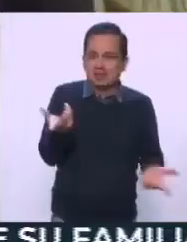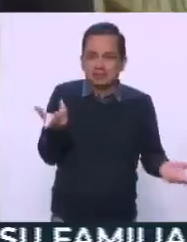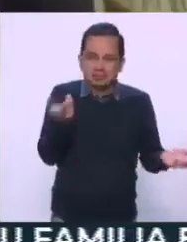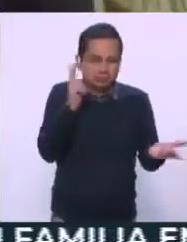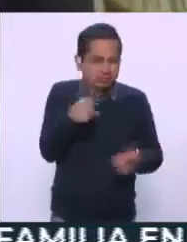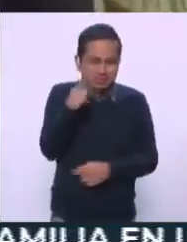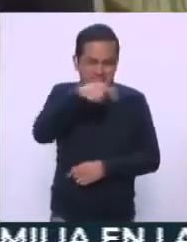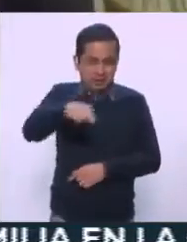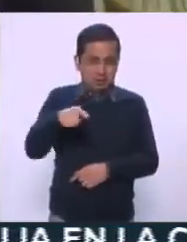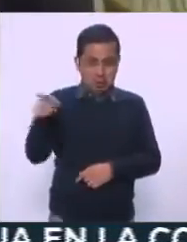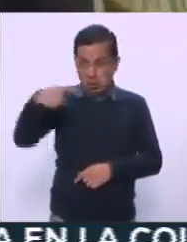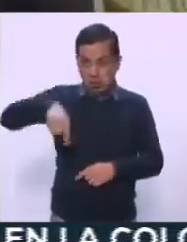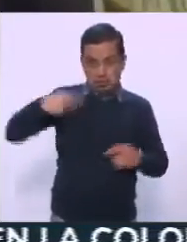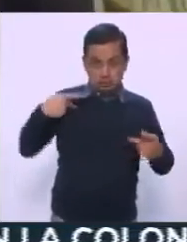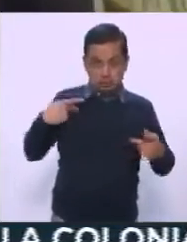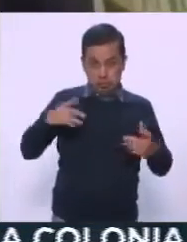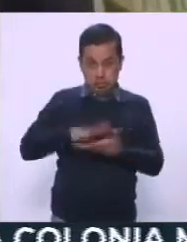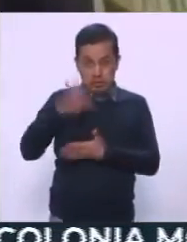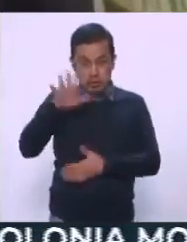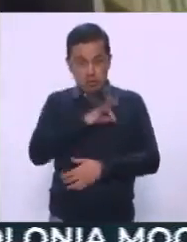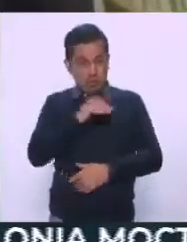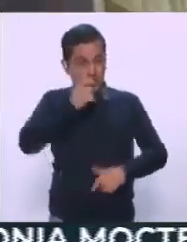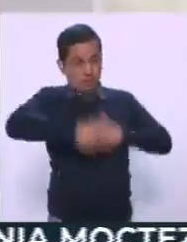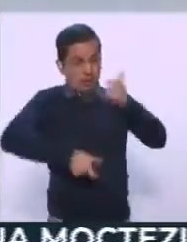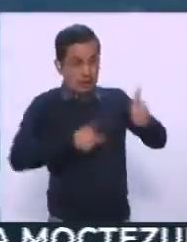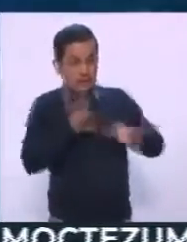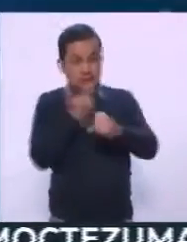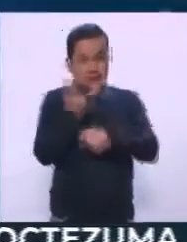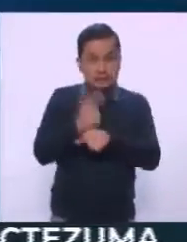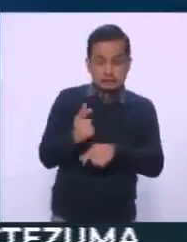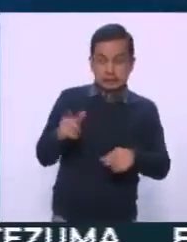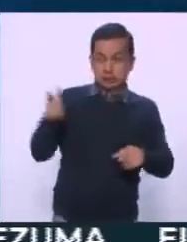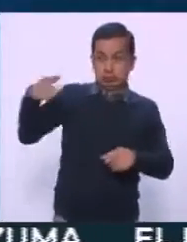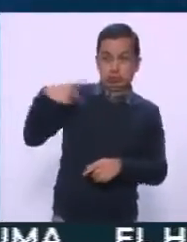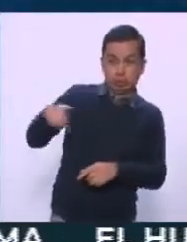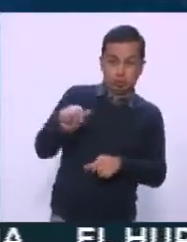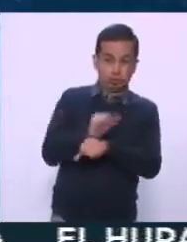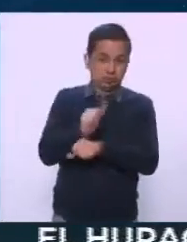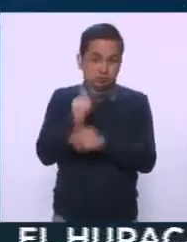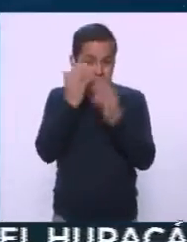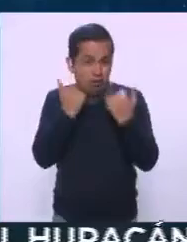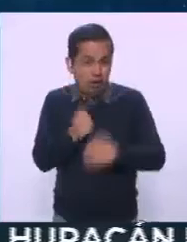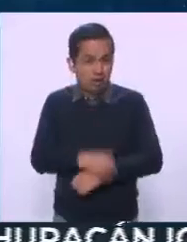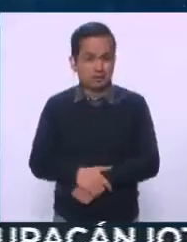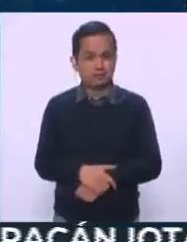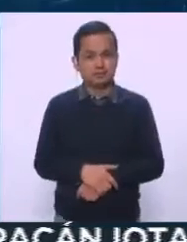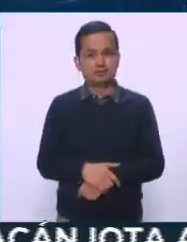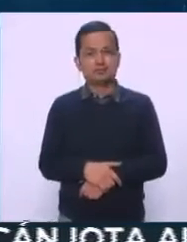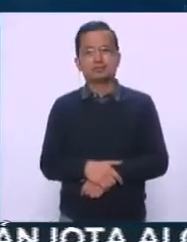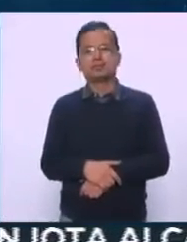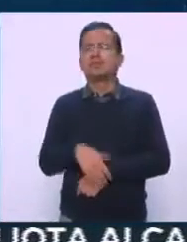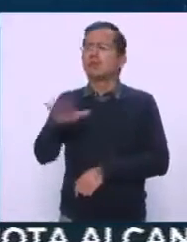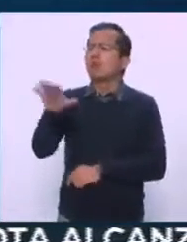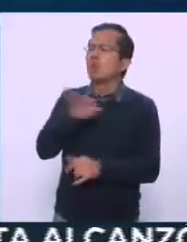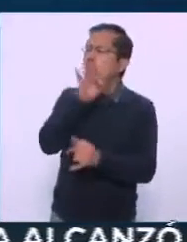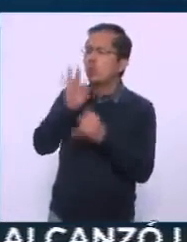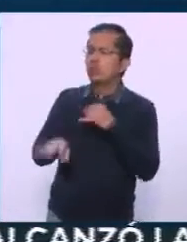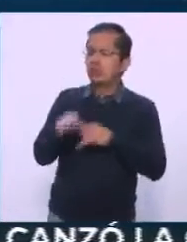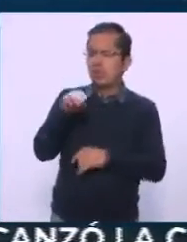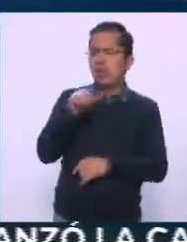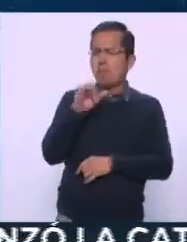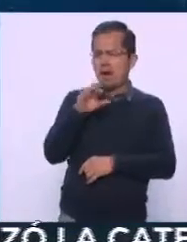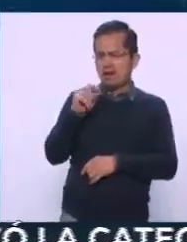o servicios privados, ¿no? Bueno, ya para cerrar, Mario, quisiera regresar al tema de las vacunas un